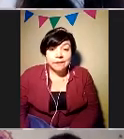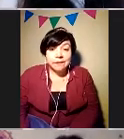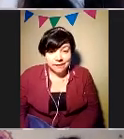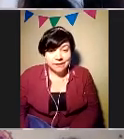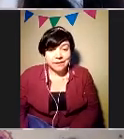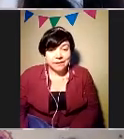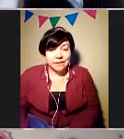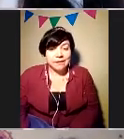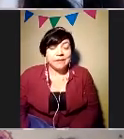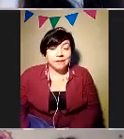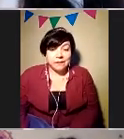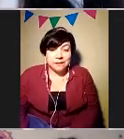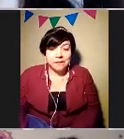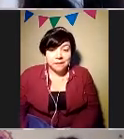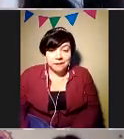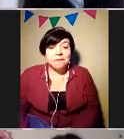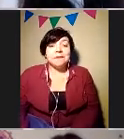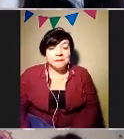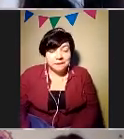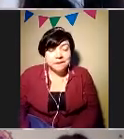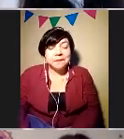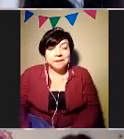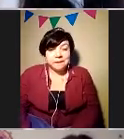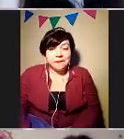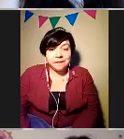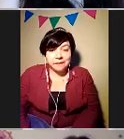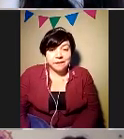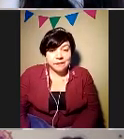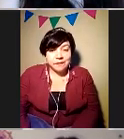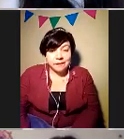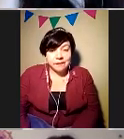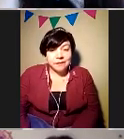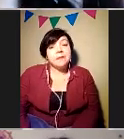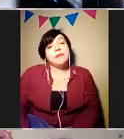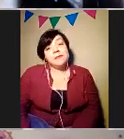loca la americana, ¿sabes? Y es porque está de moda, pues ahora como lo único barato que va quedando en la feria.